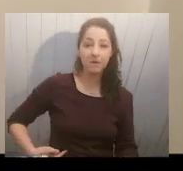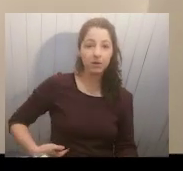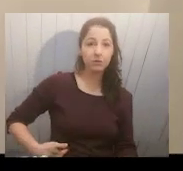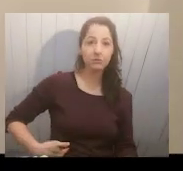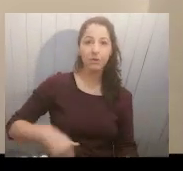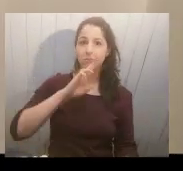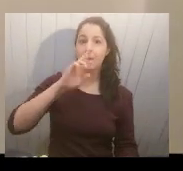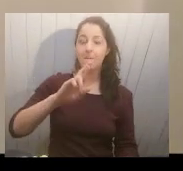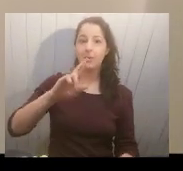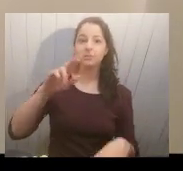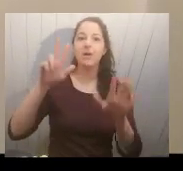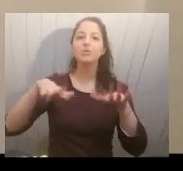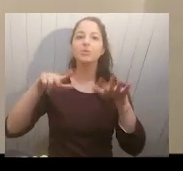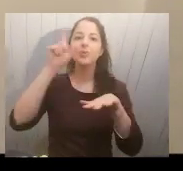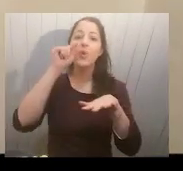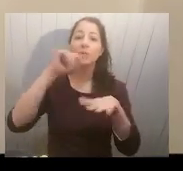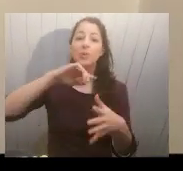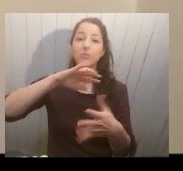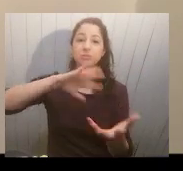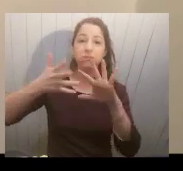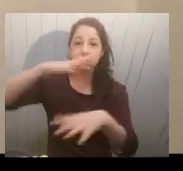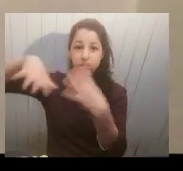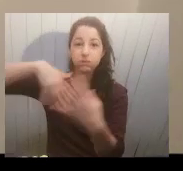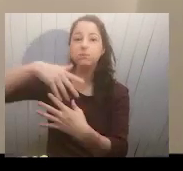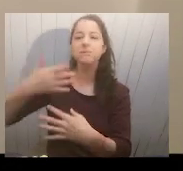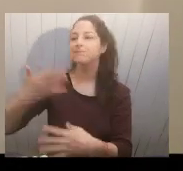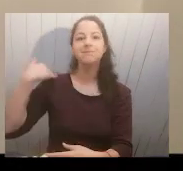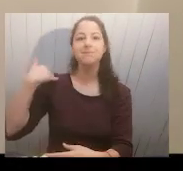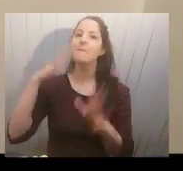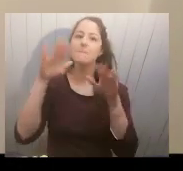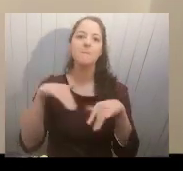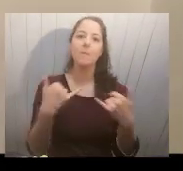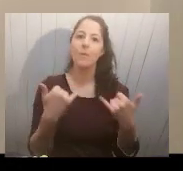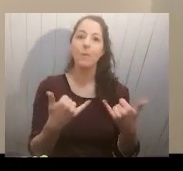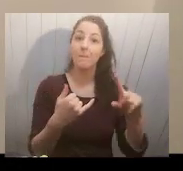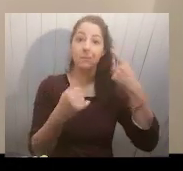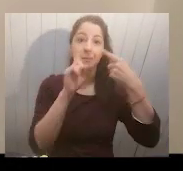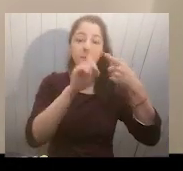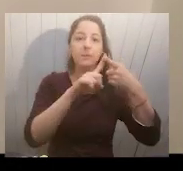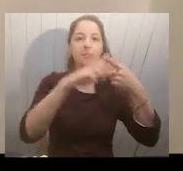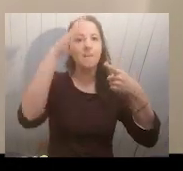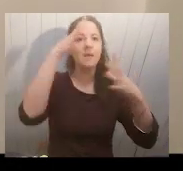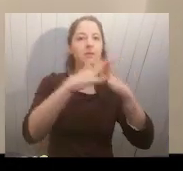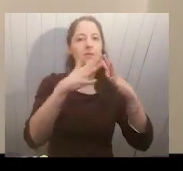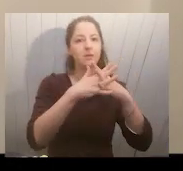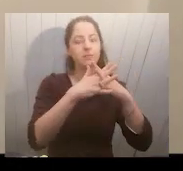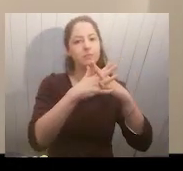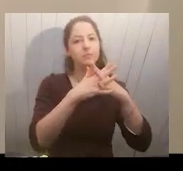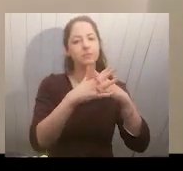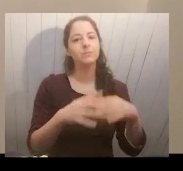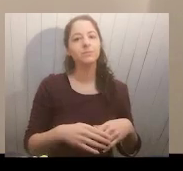que el gobierno decidió responder a la revuelta popular desde octubre. Su primera medida, no la olvidaremos, fue